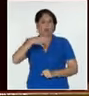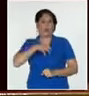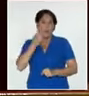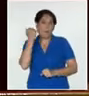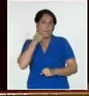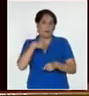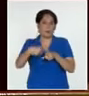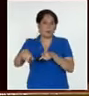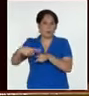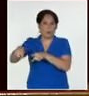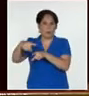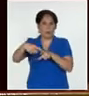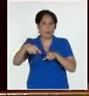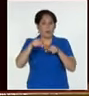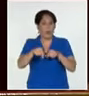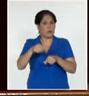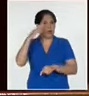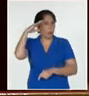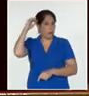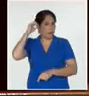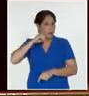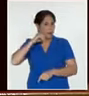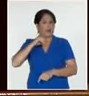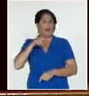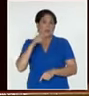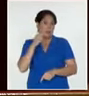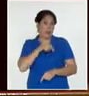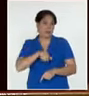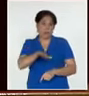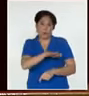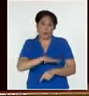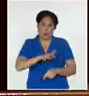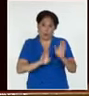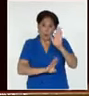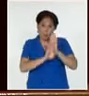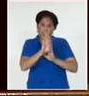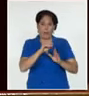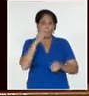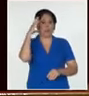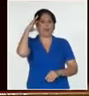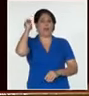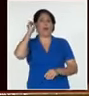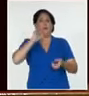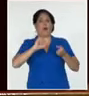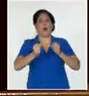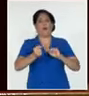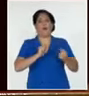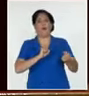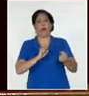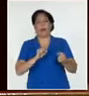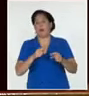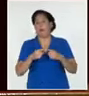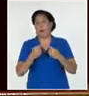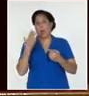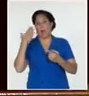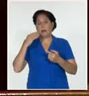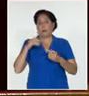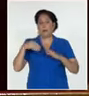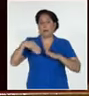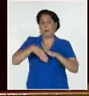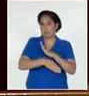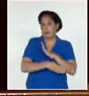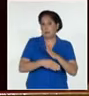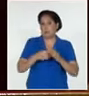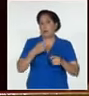más. Eso lo comprendieron tempranamente las sociedades más desarrolladas después de enfrentar periodos desafiantes de